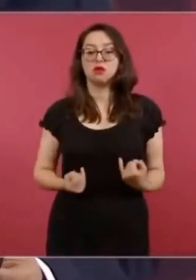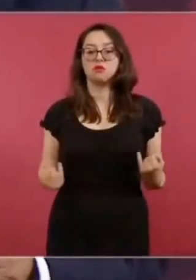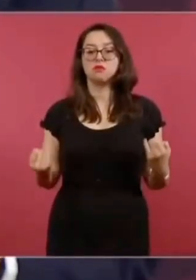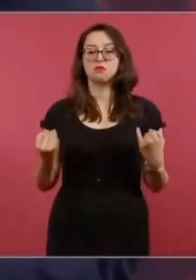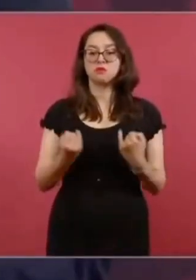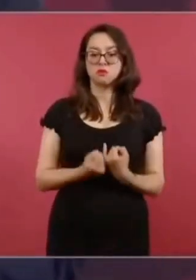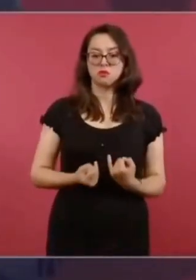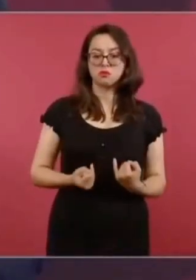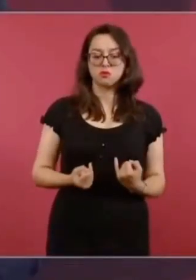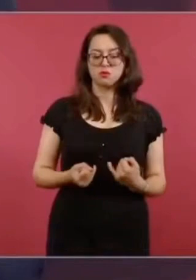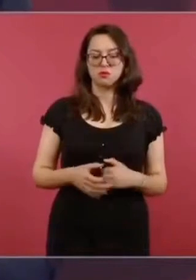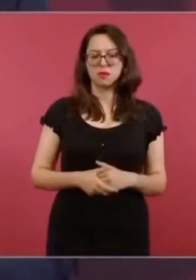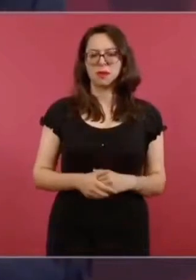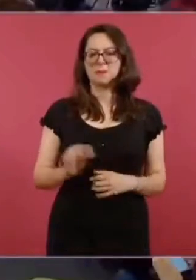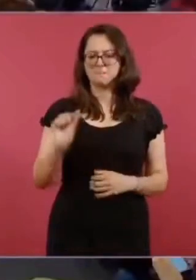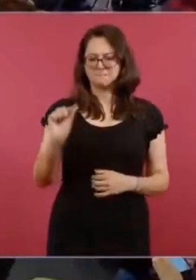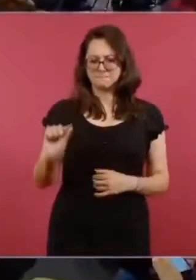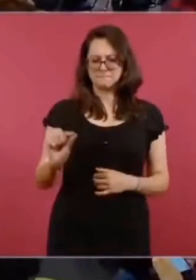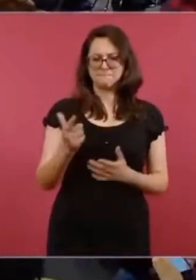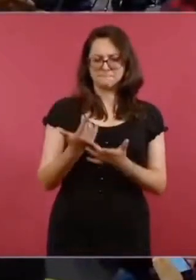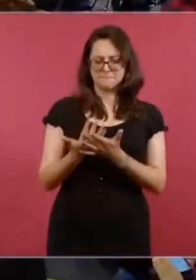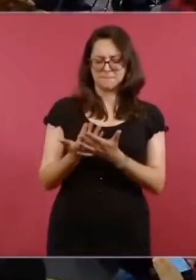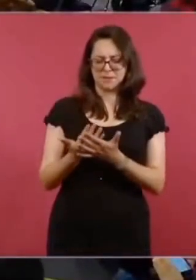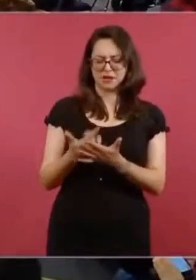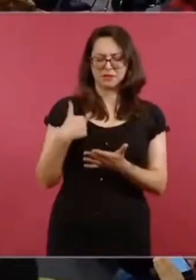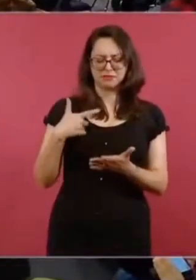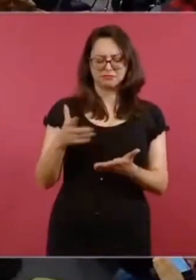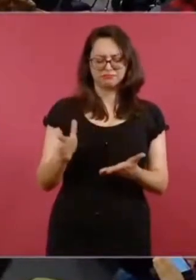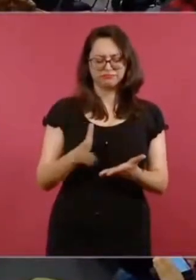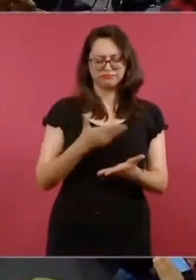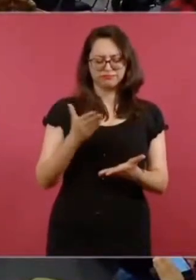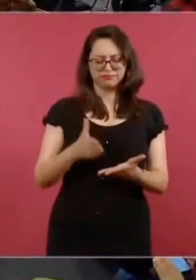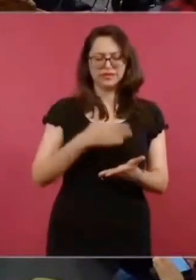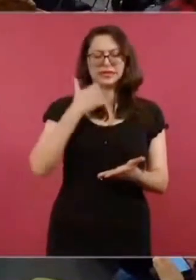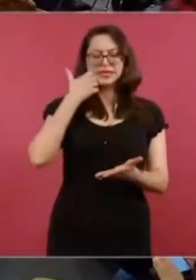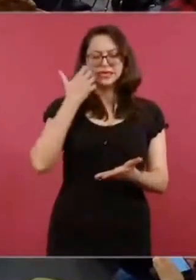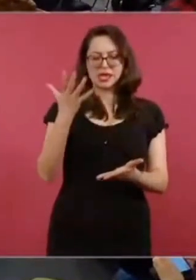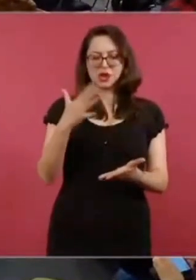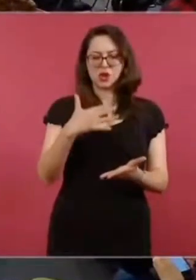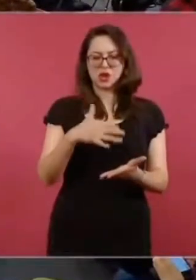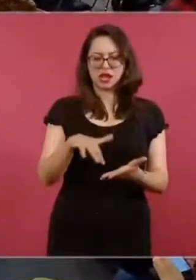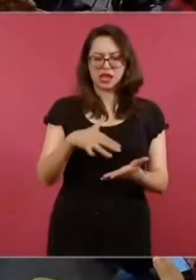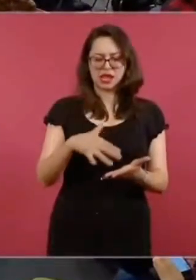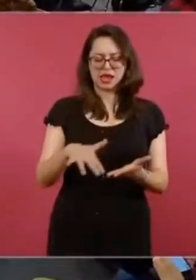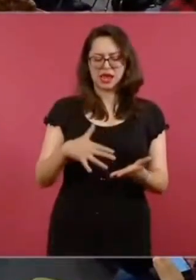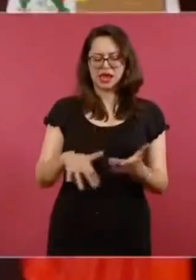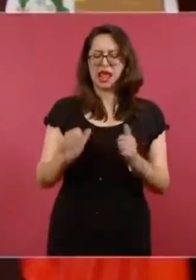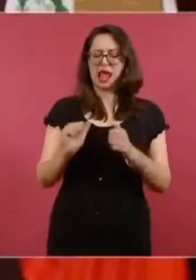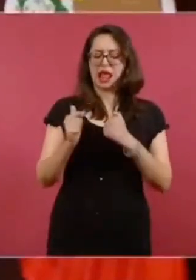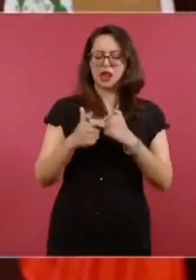esperan un poquito, les voy a leer algo que es muy bonito.